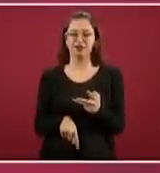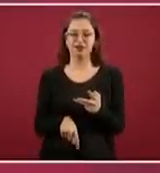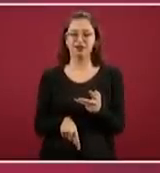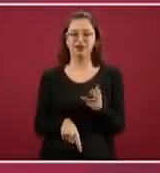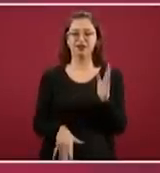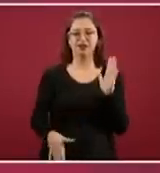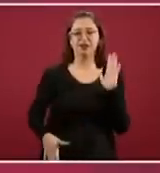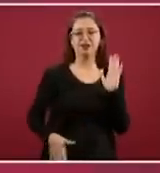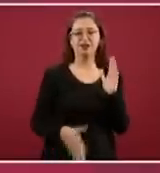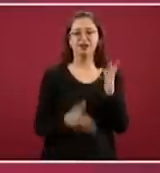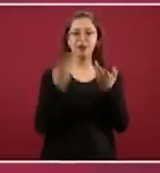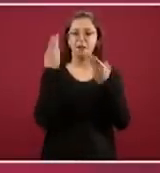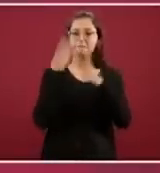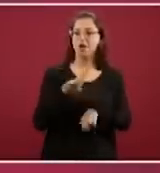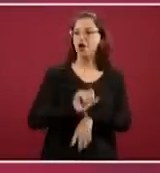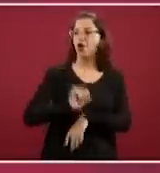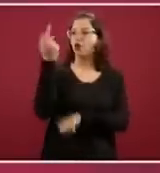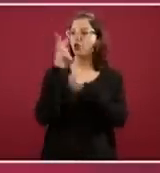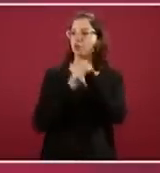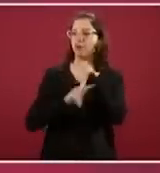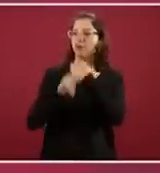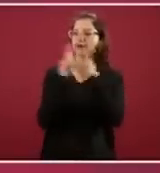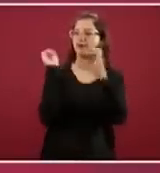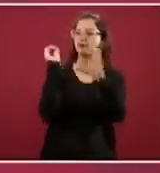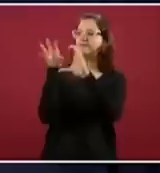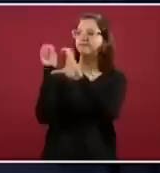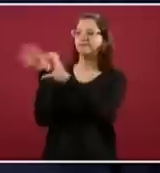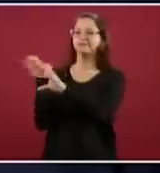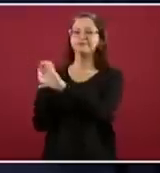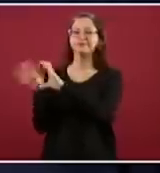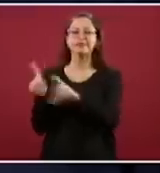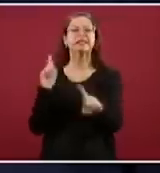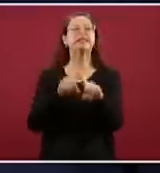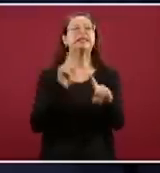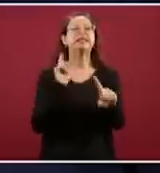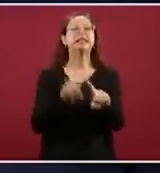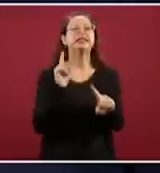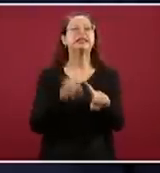se fue a bancos del extranjero, probado.